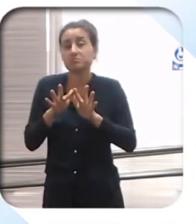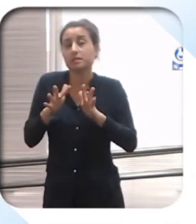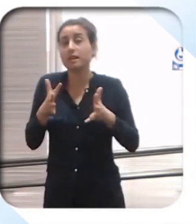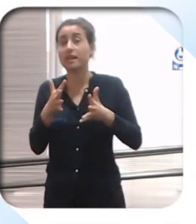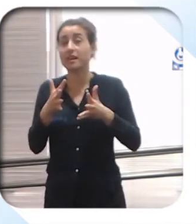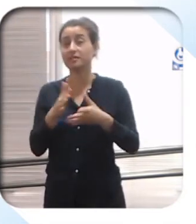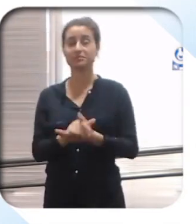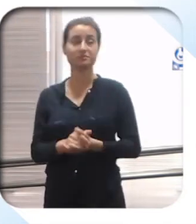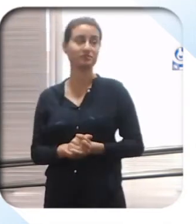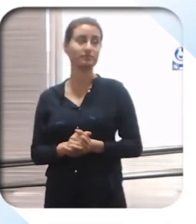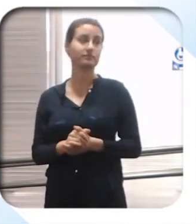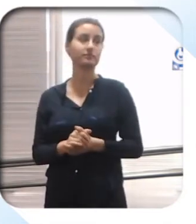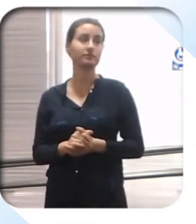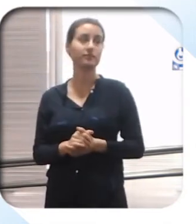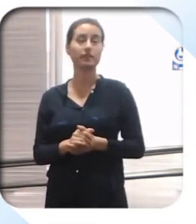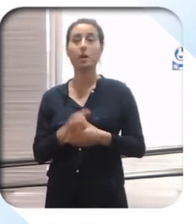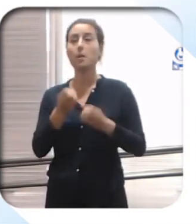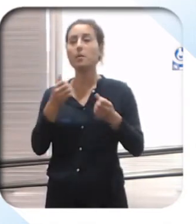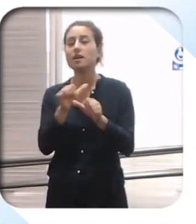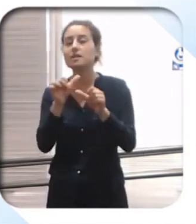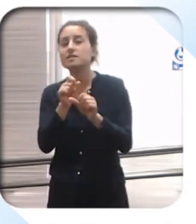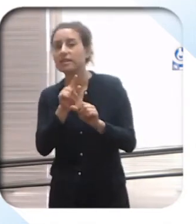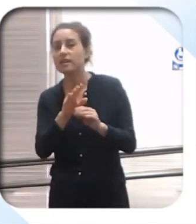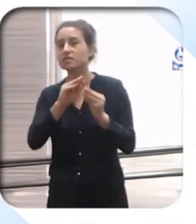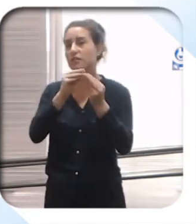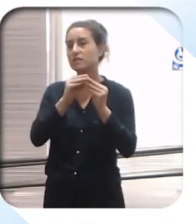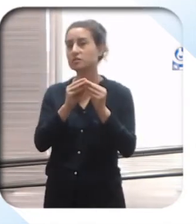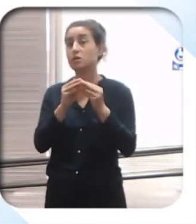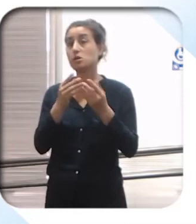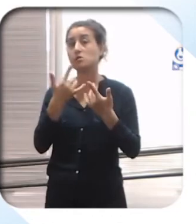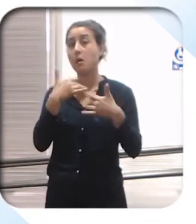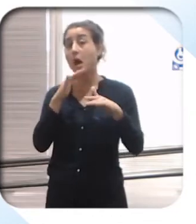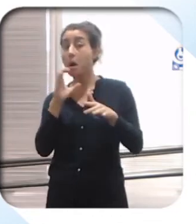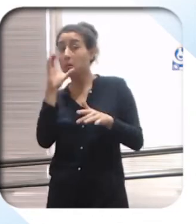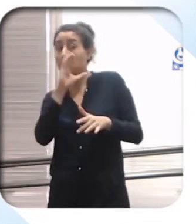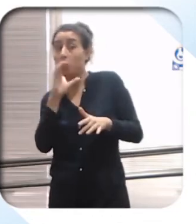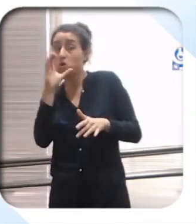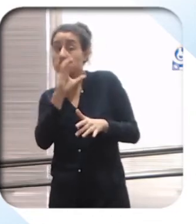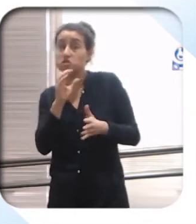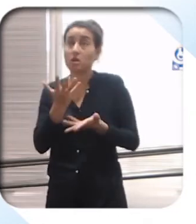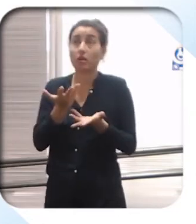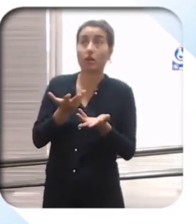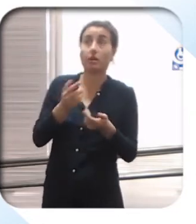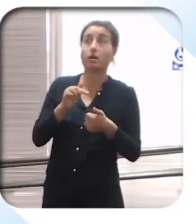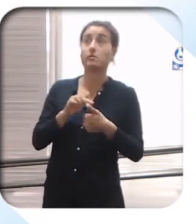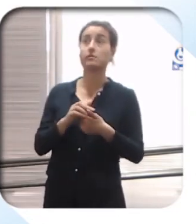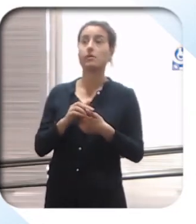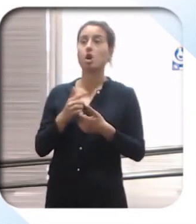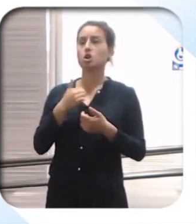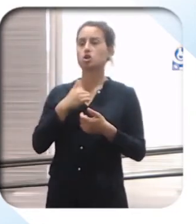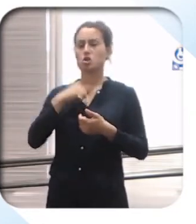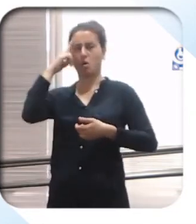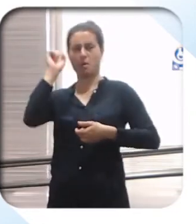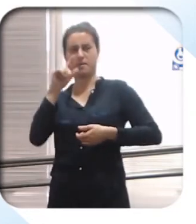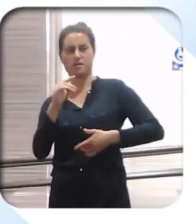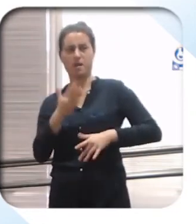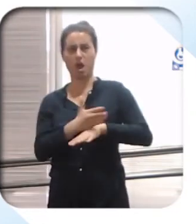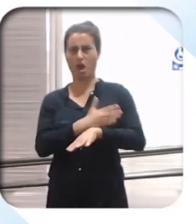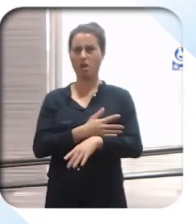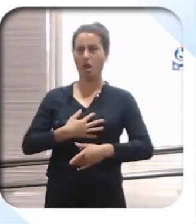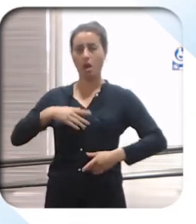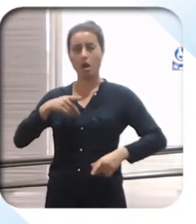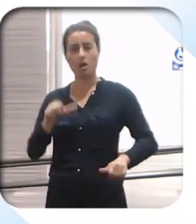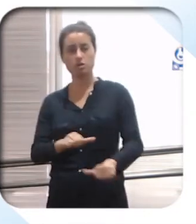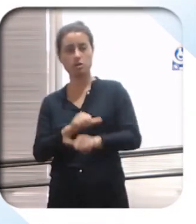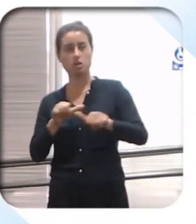se siente? ¿Por qué lo realizó? Porque de pronto te dice, por curiosidad, porque nosotros damos un prejuicio, ¿no? Si lo